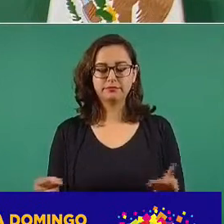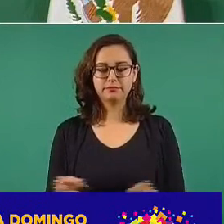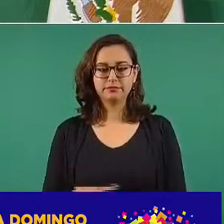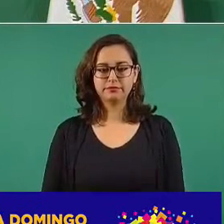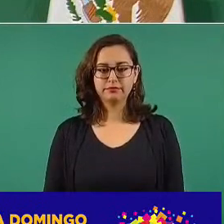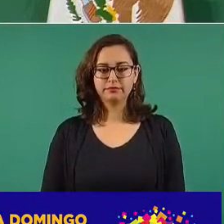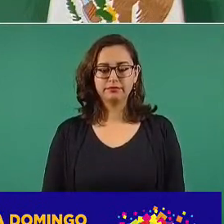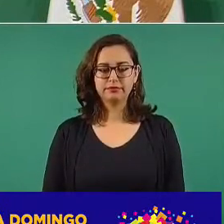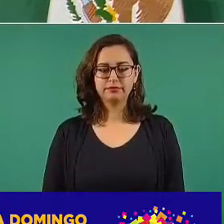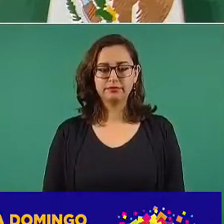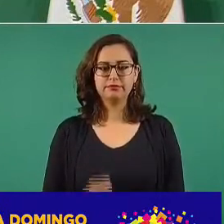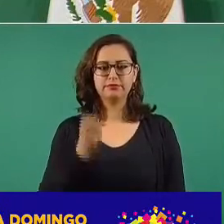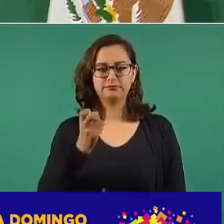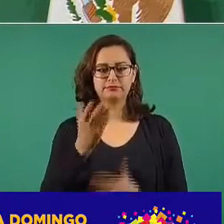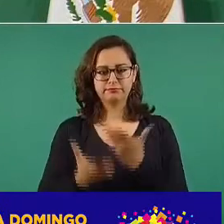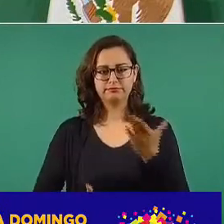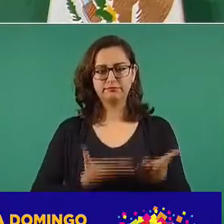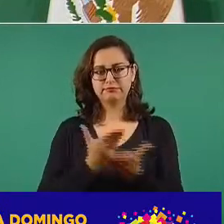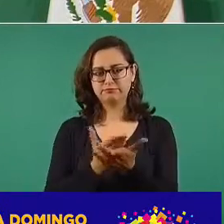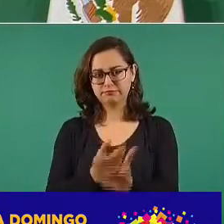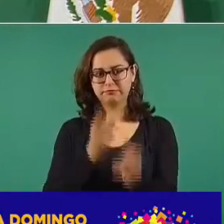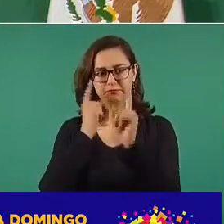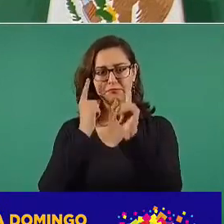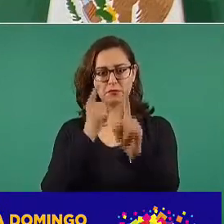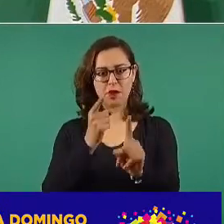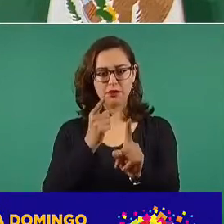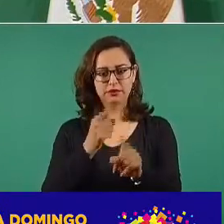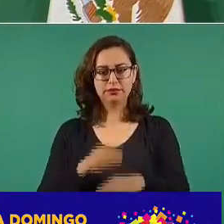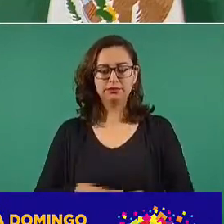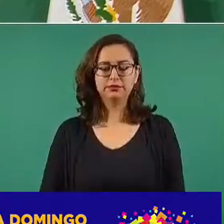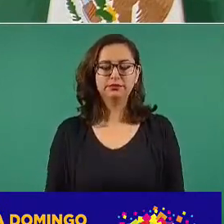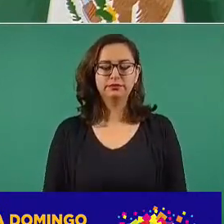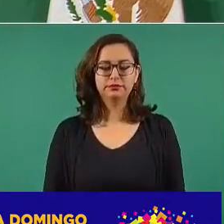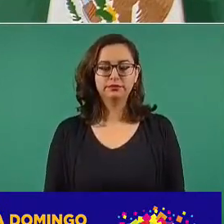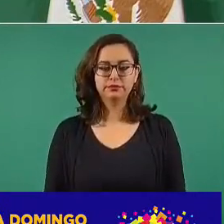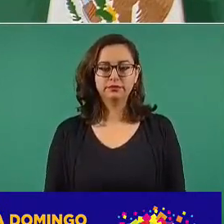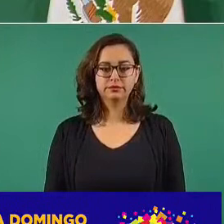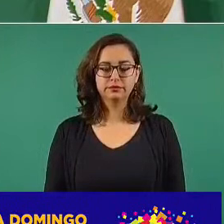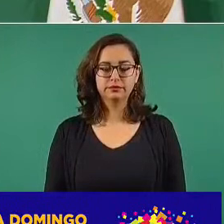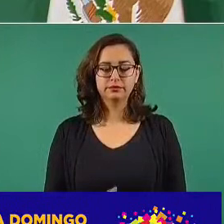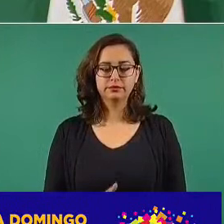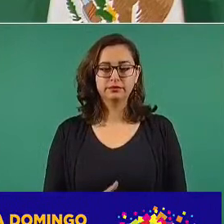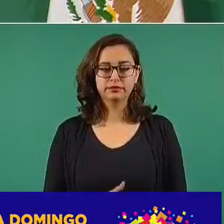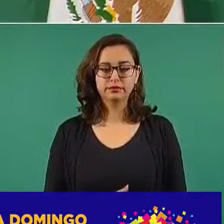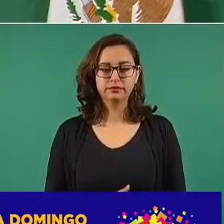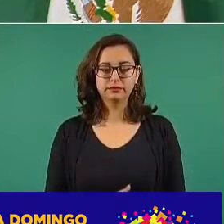Ese es nuestro planteamiento de fondo. O sea, producir más